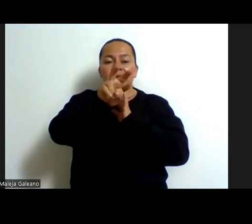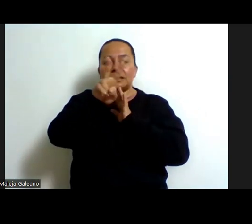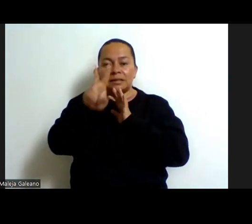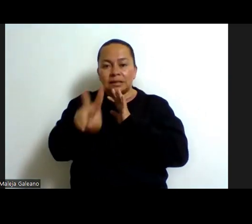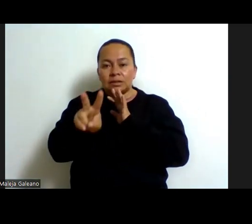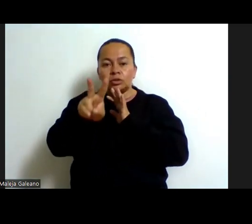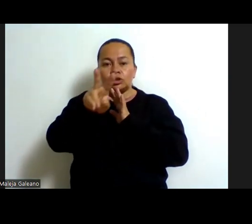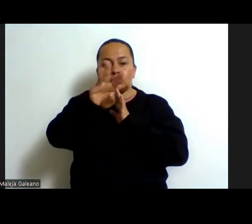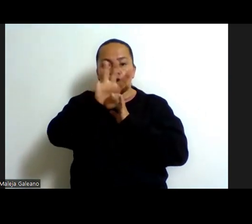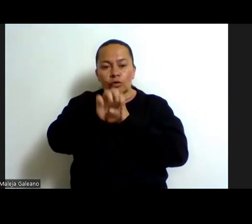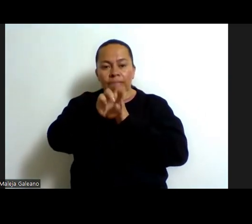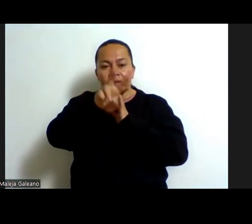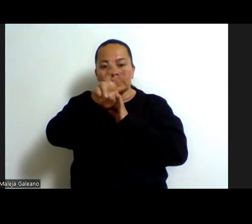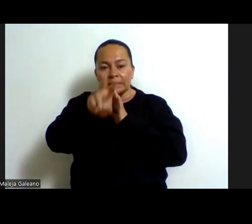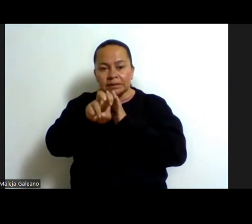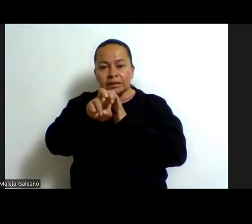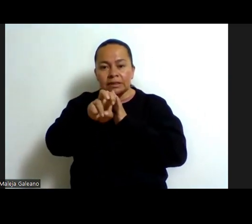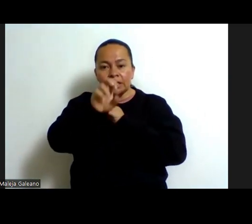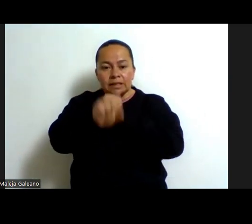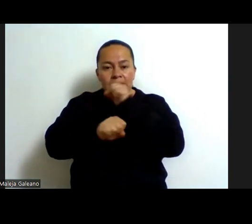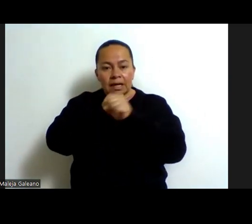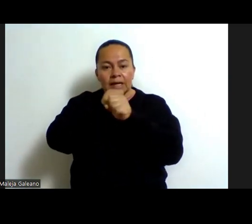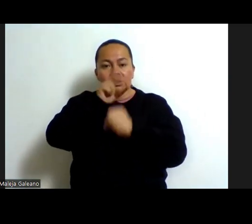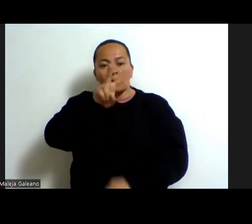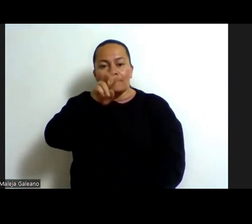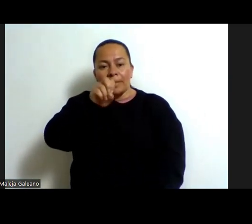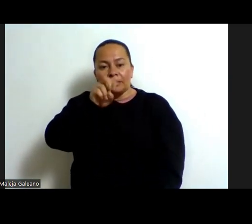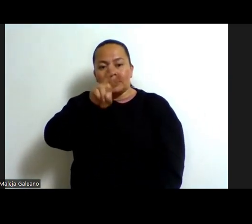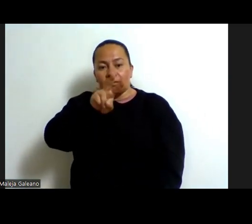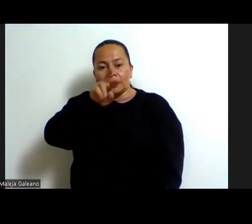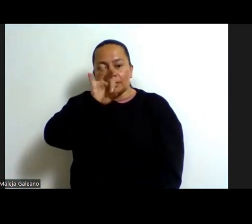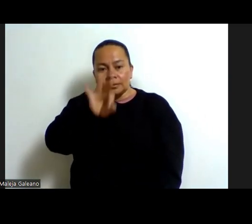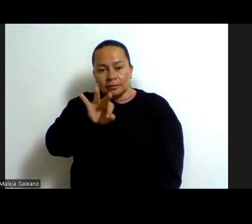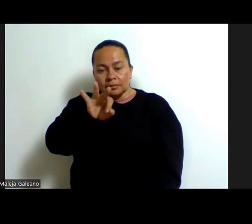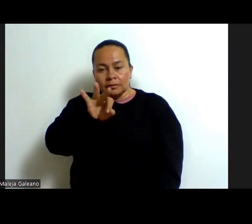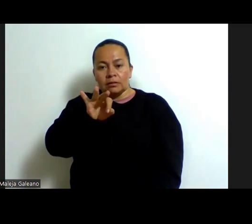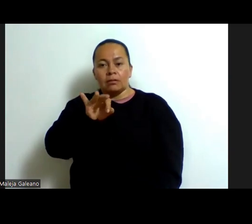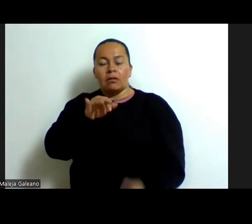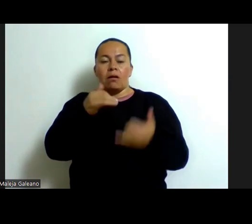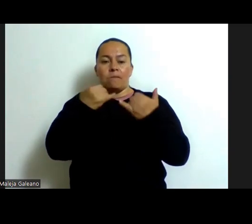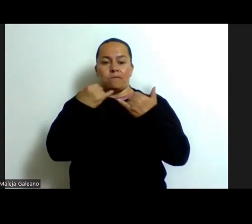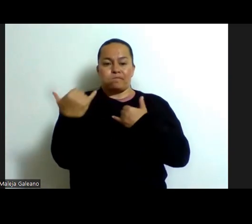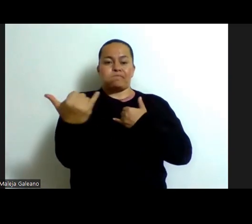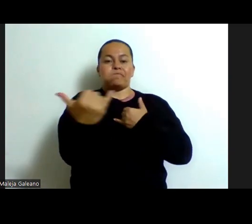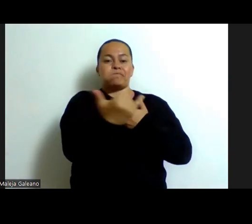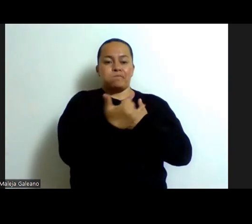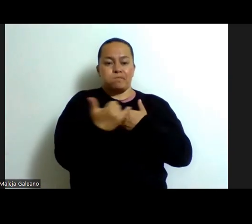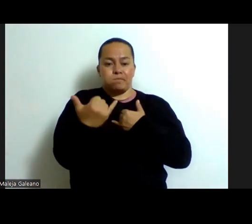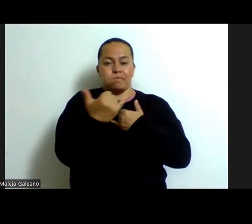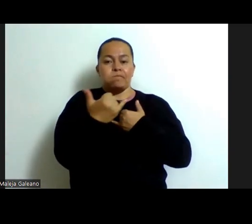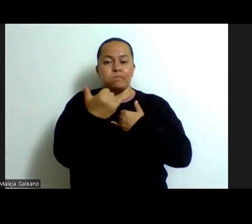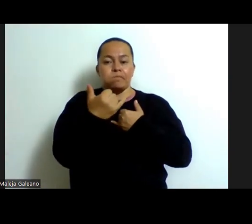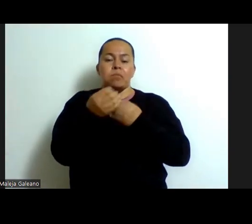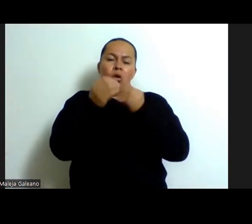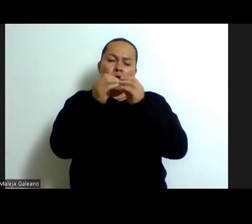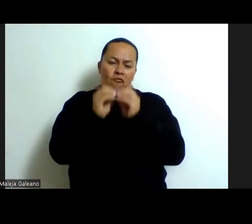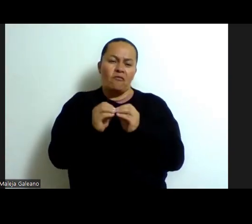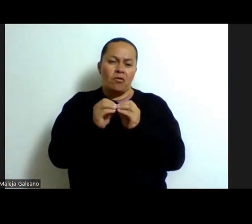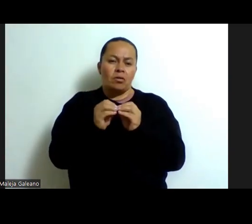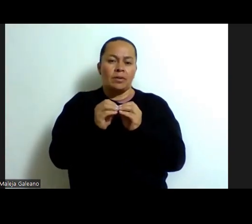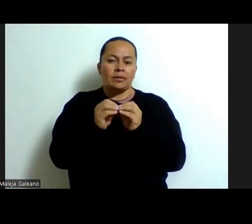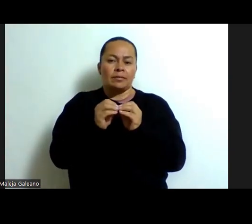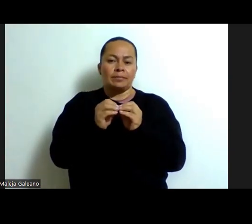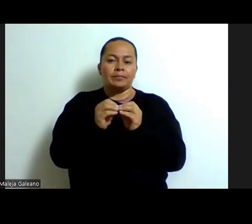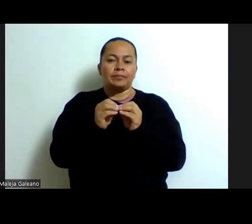2297 de 2023 aquí de alguna manera eh